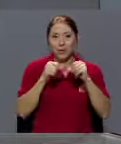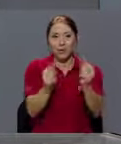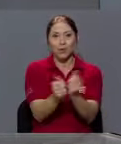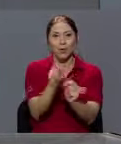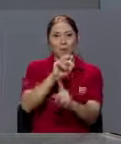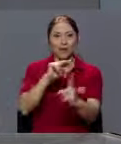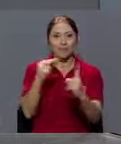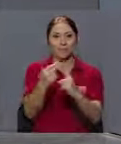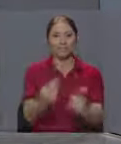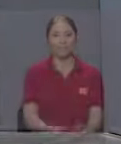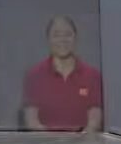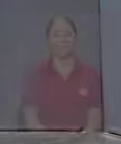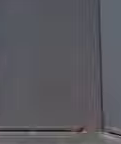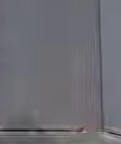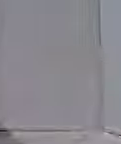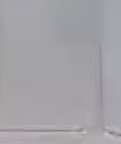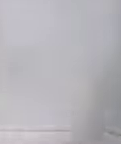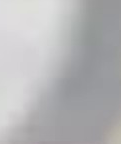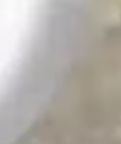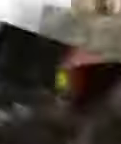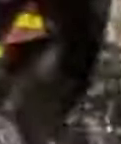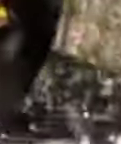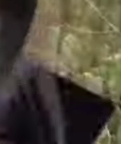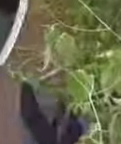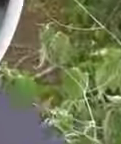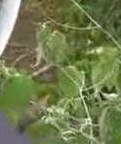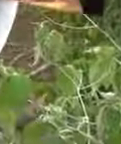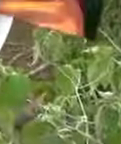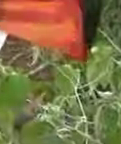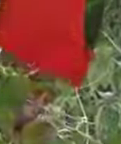hacer una pausa, quédese con una mirada que ya volvemos.